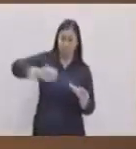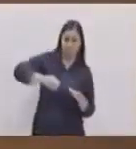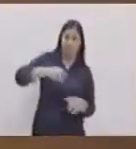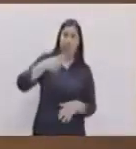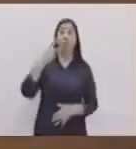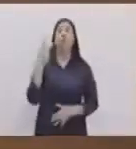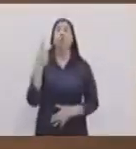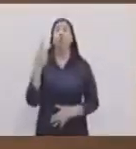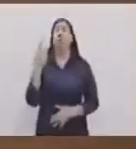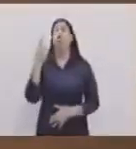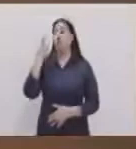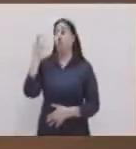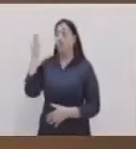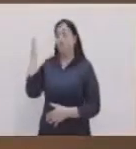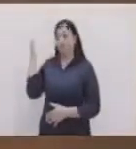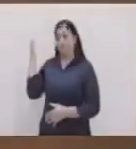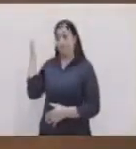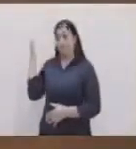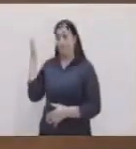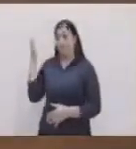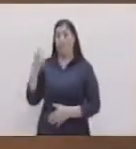Y 2.